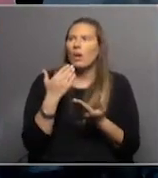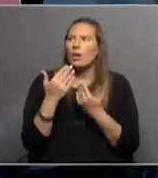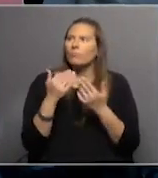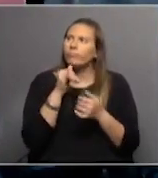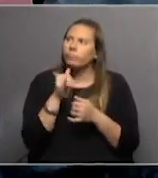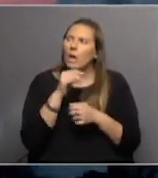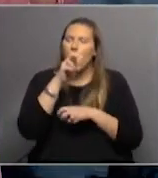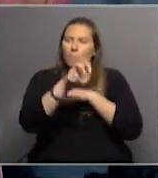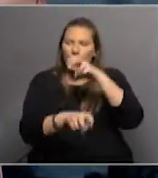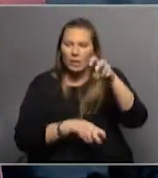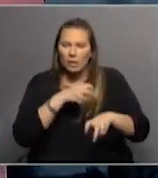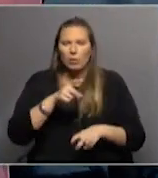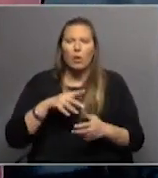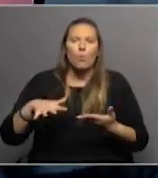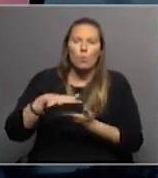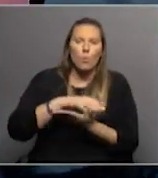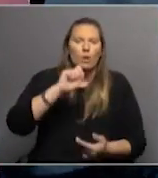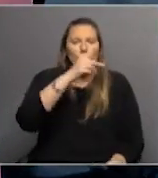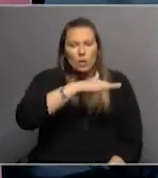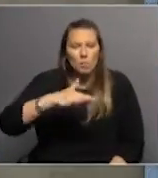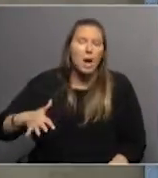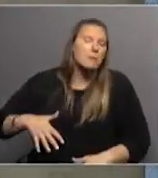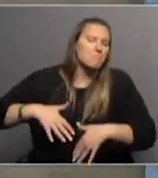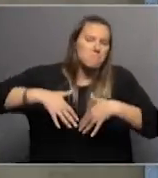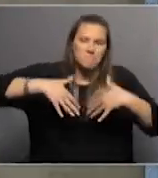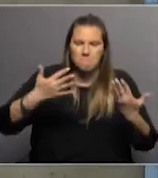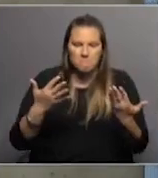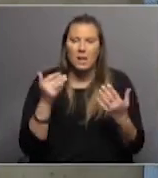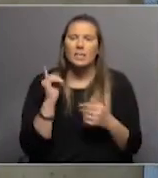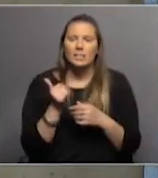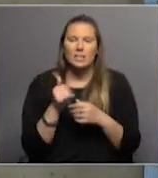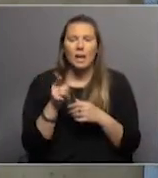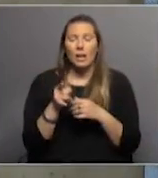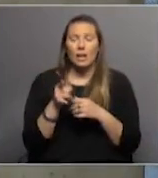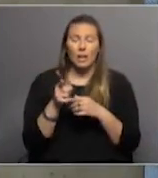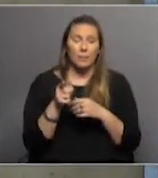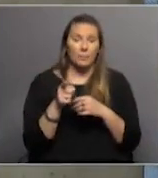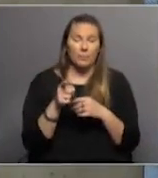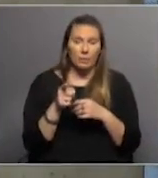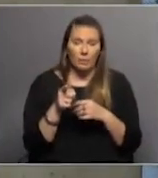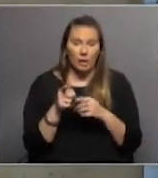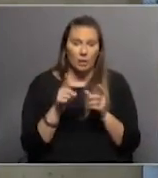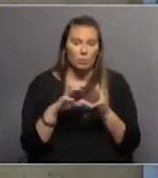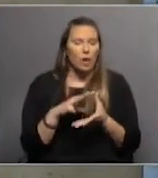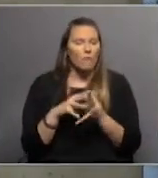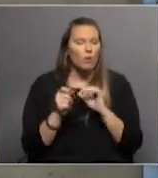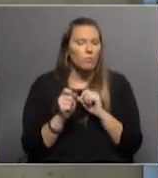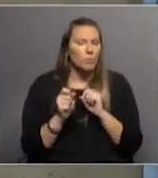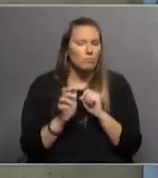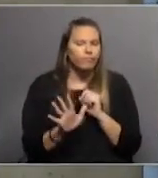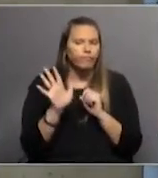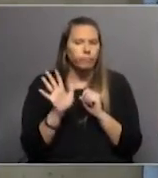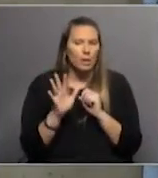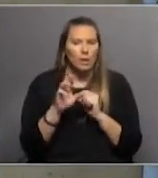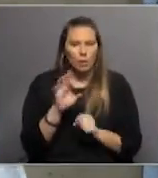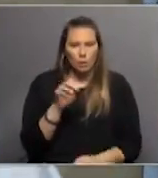de Rodó, o de un balneario, esa. De Solimar. O de... Totalmente. Entonces, todo eso por allí se canalizó una onda que yo creo que